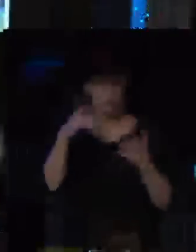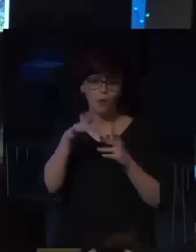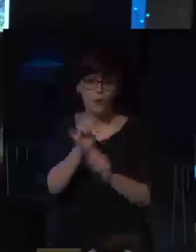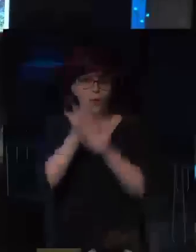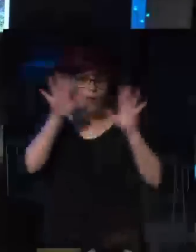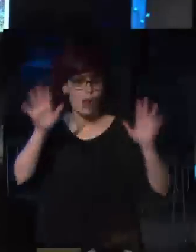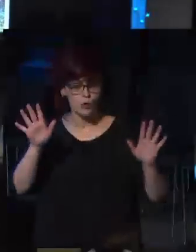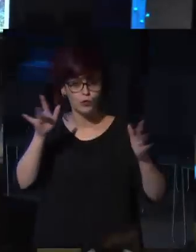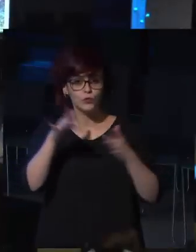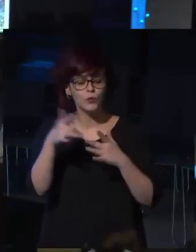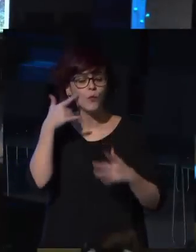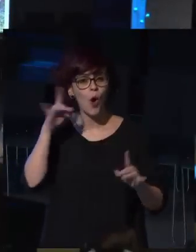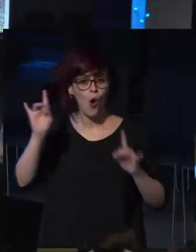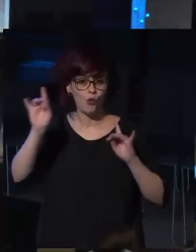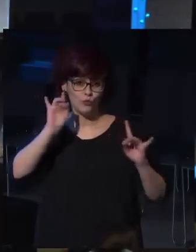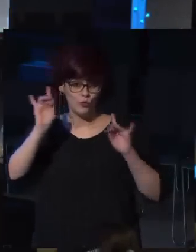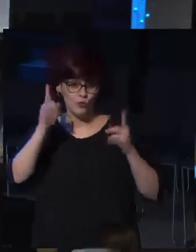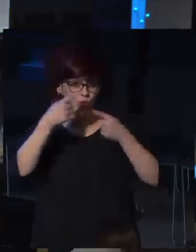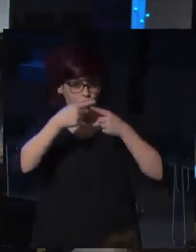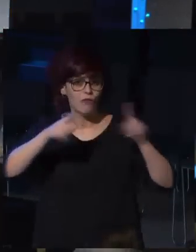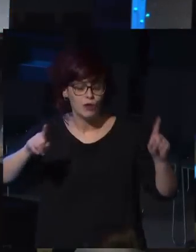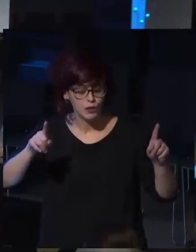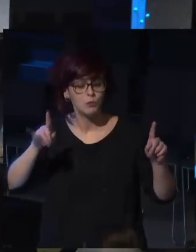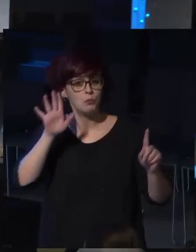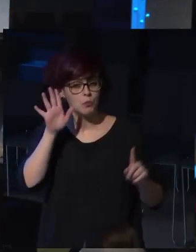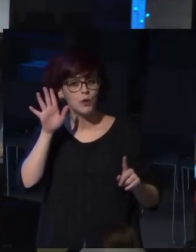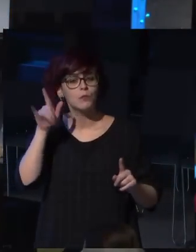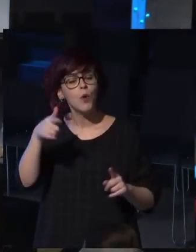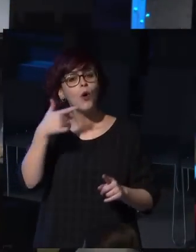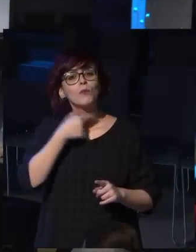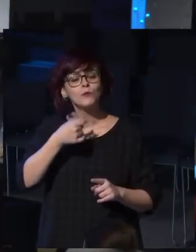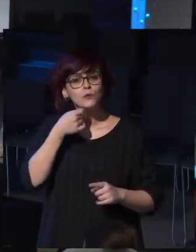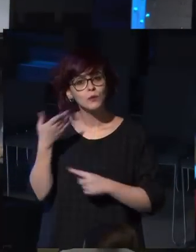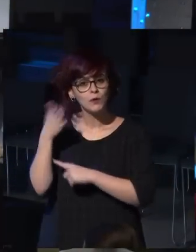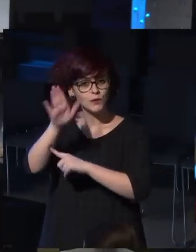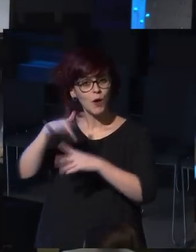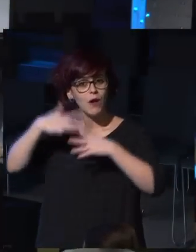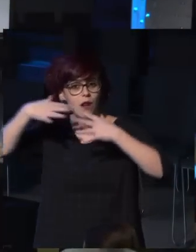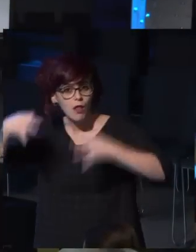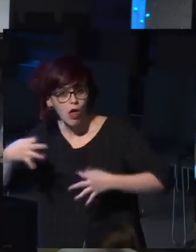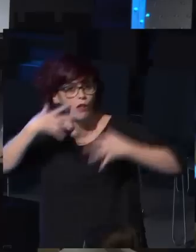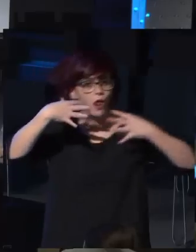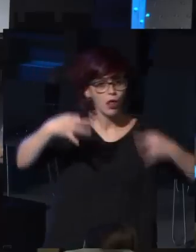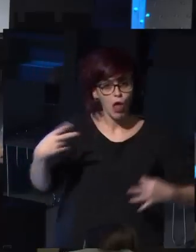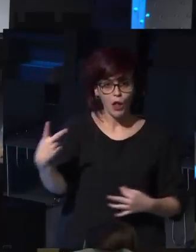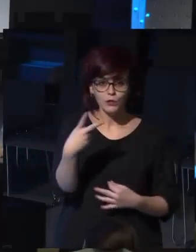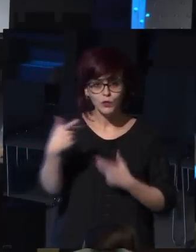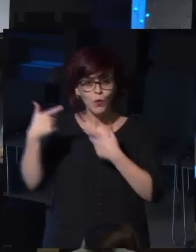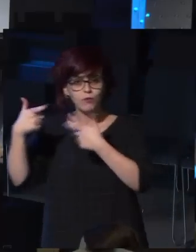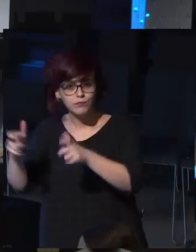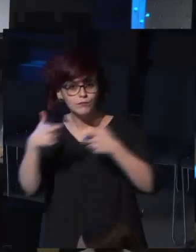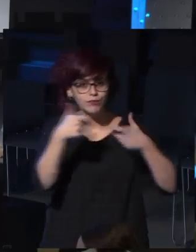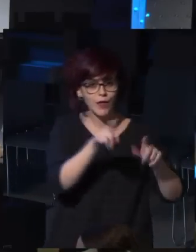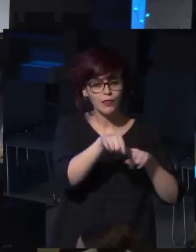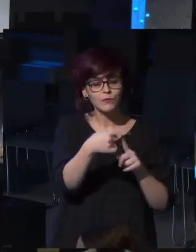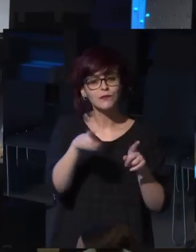Muy claro, ¿no? Parte de esas sonoridades. Me gusta mucho porque has podido mostrar la realidad de uno, la realidad de otro y luego dejarlo en la mitad